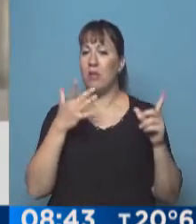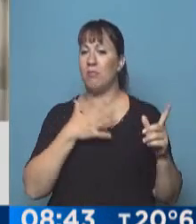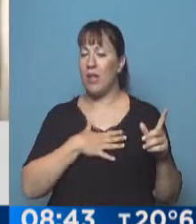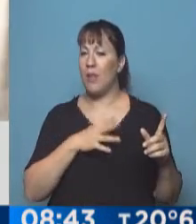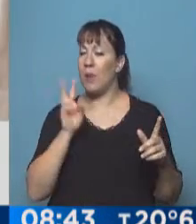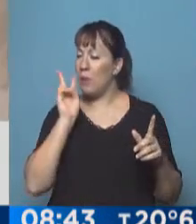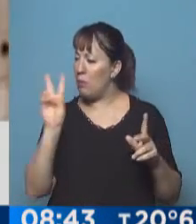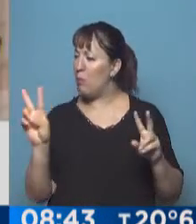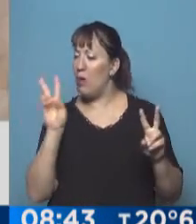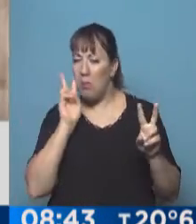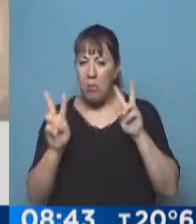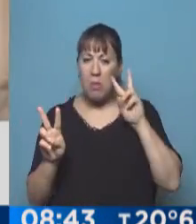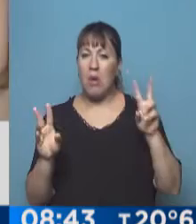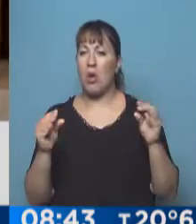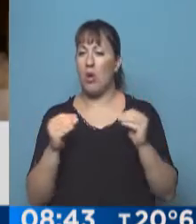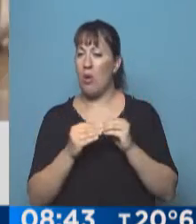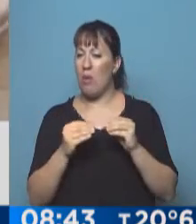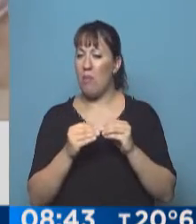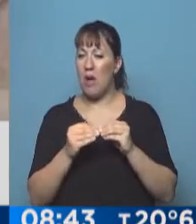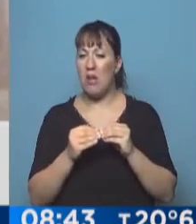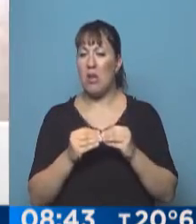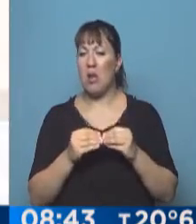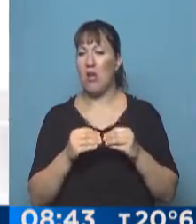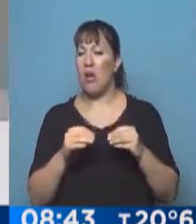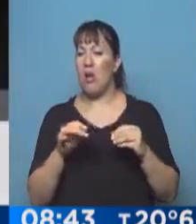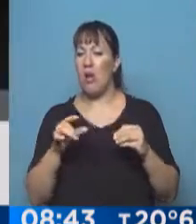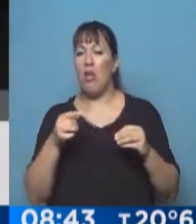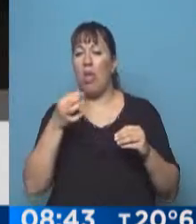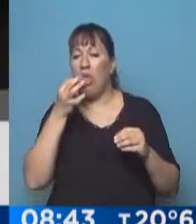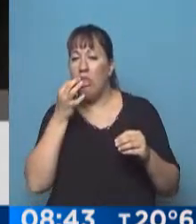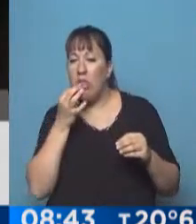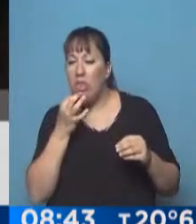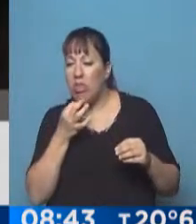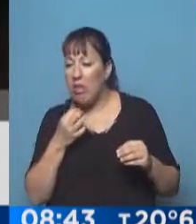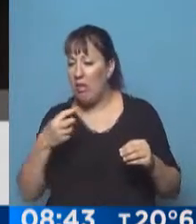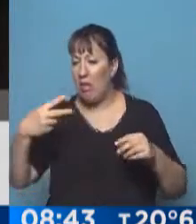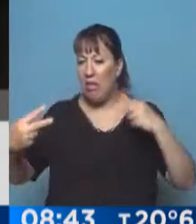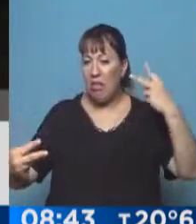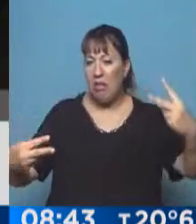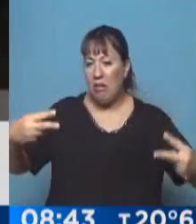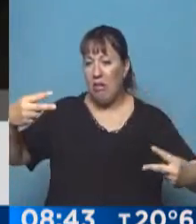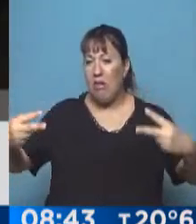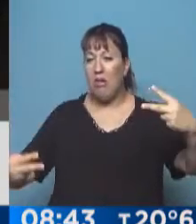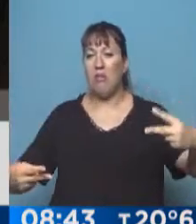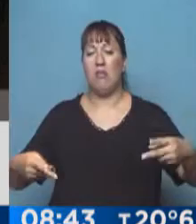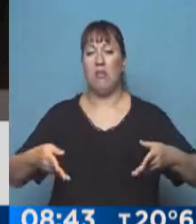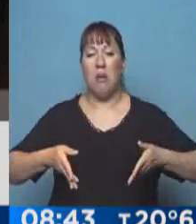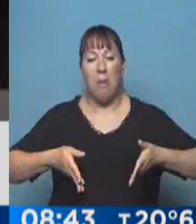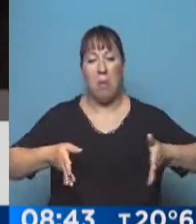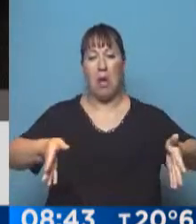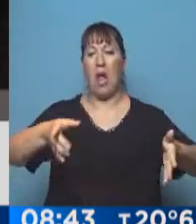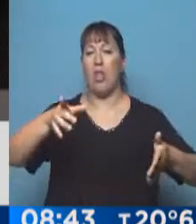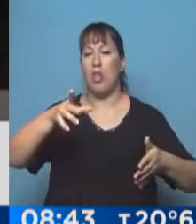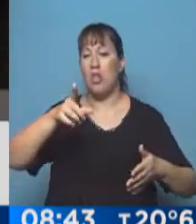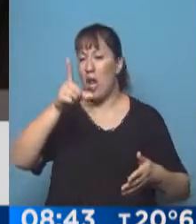sus compañeros como yo lo veía a él, cayéndosele la baba, tirados por los parques del hospital.